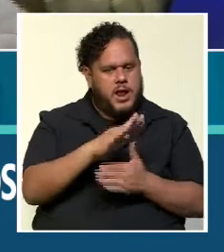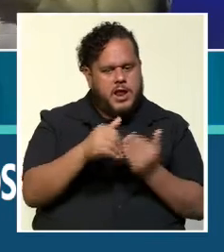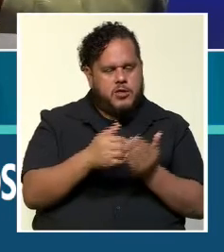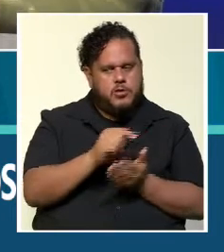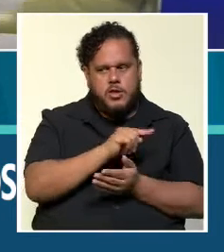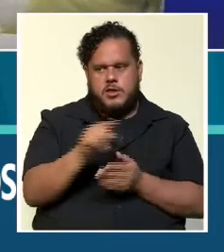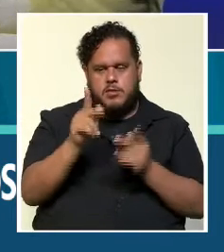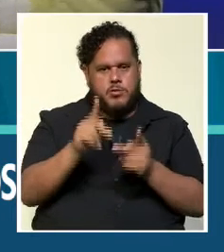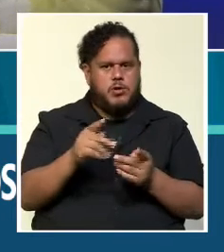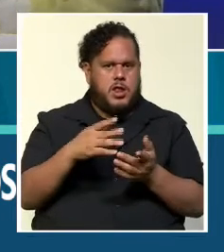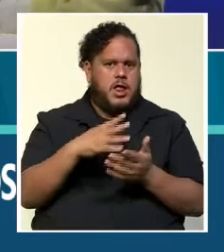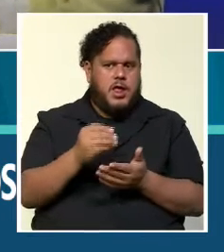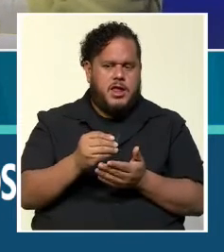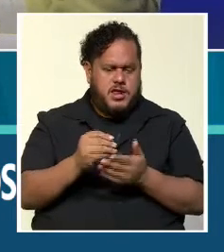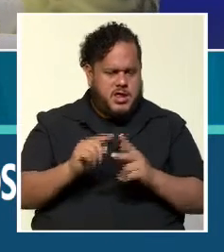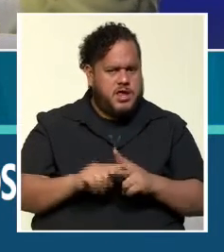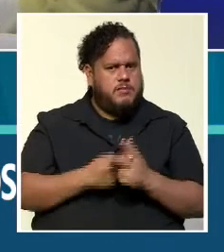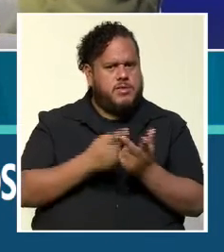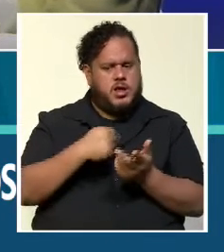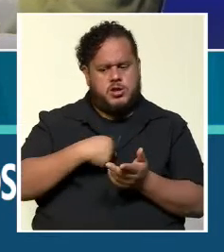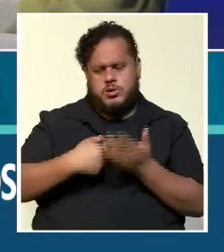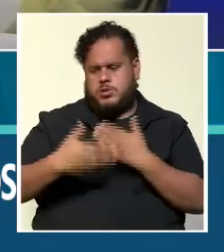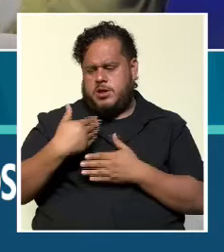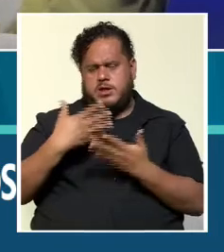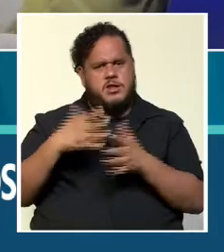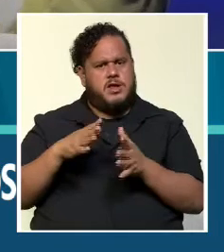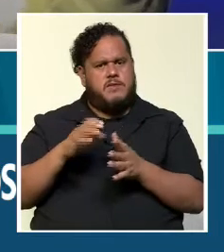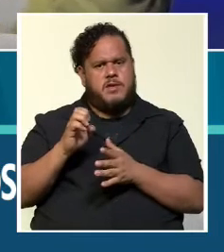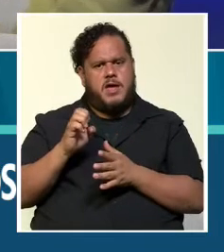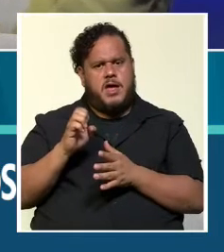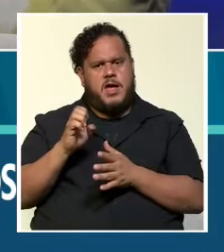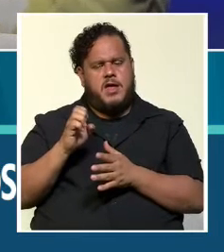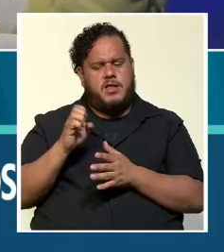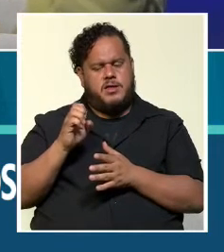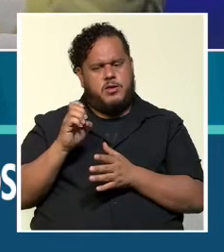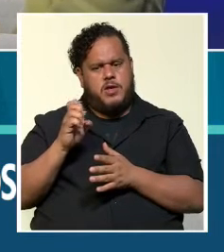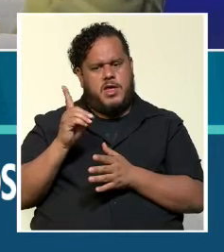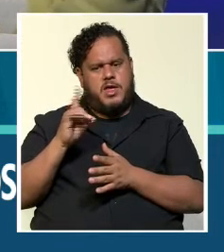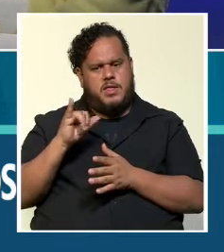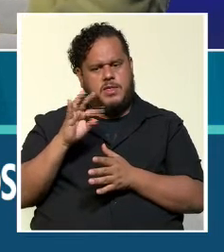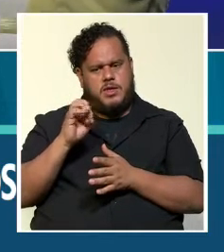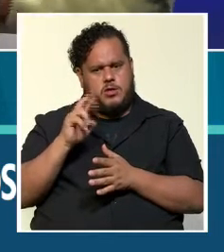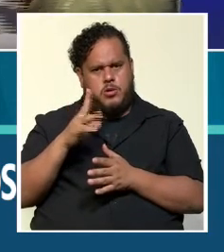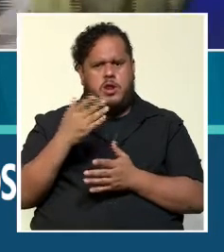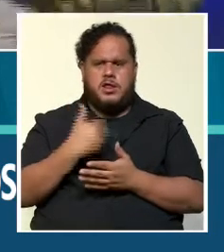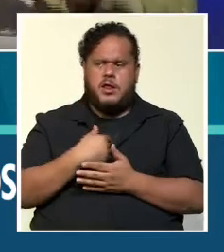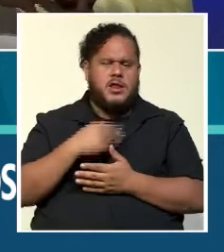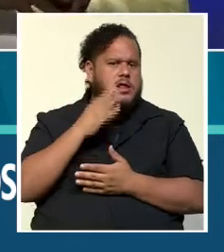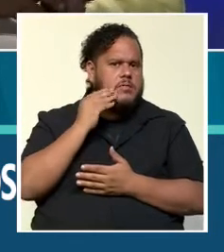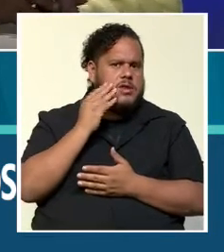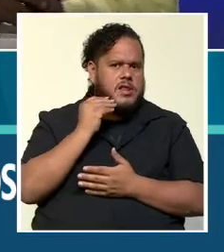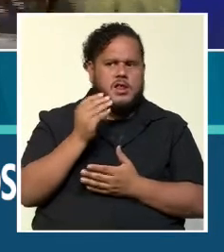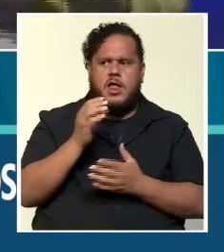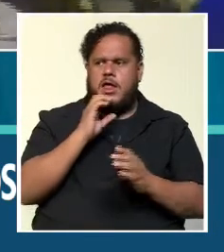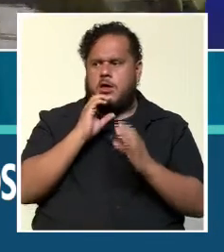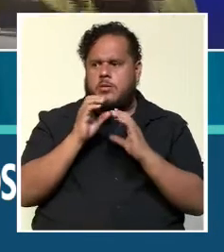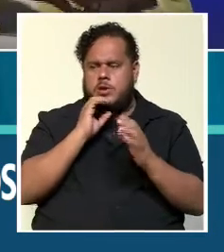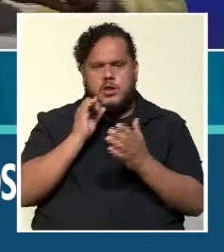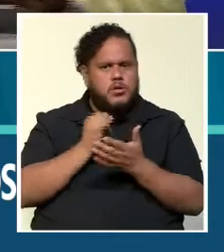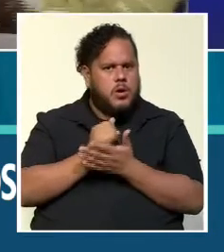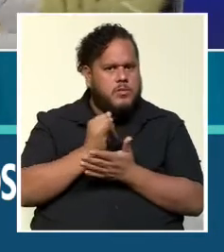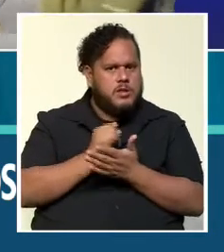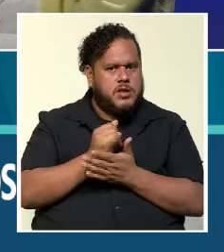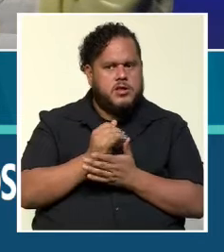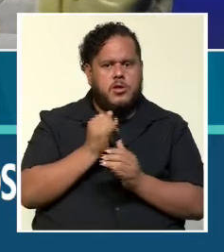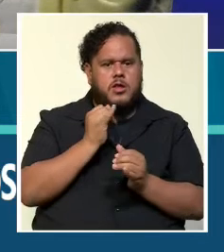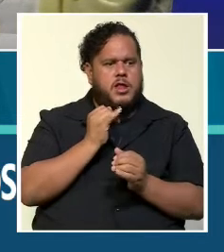y mandarnos al ruedo. Ya yo había trabajado como editor y había tenido varias experiencias trabajando en el Departamento Ecuménico de Investigaciones, en el